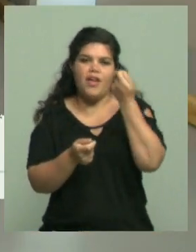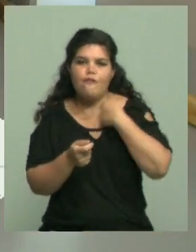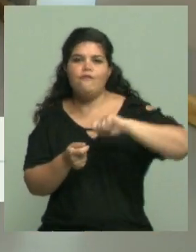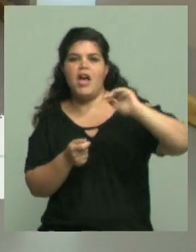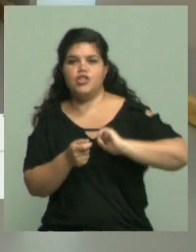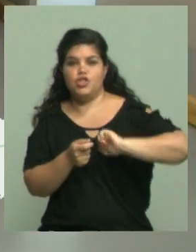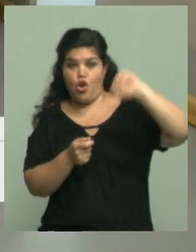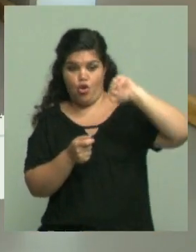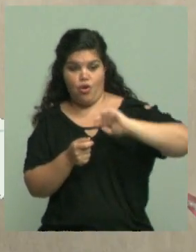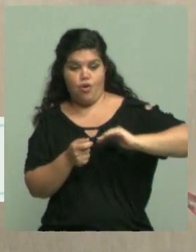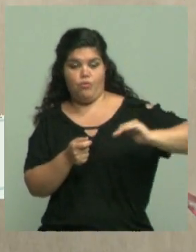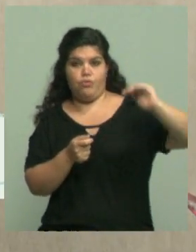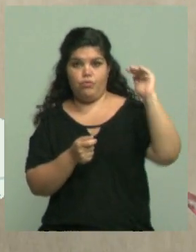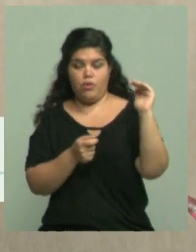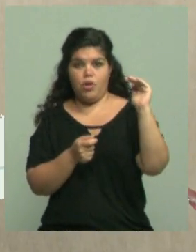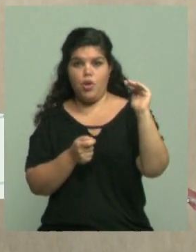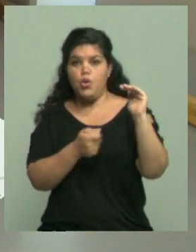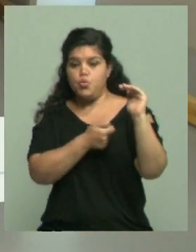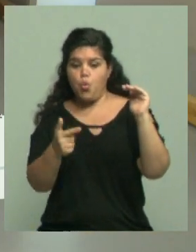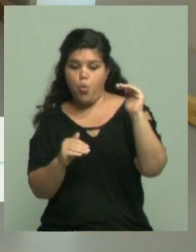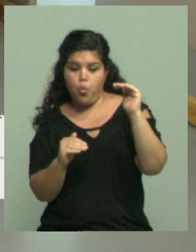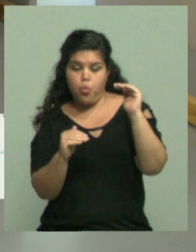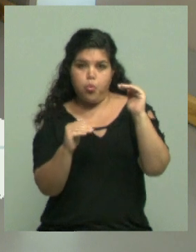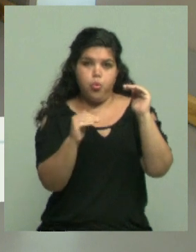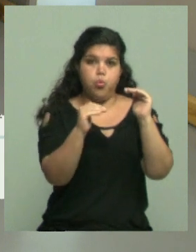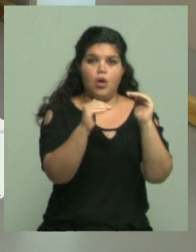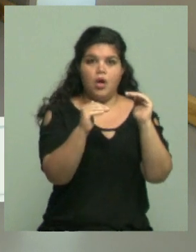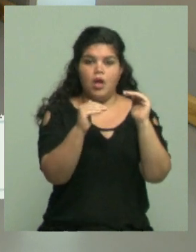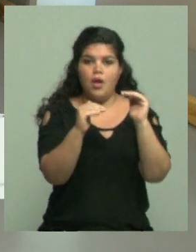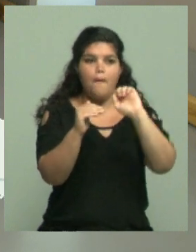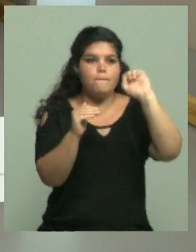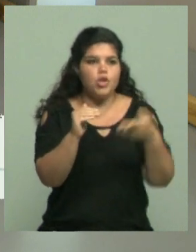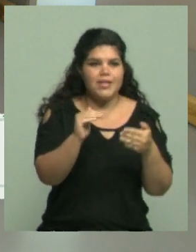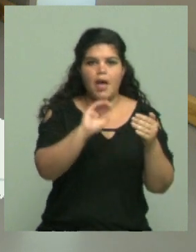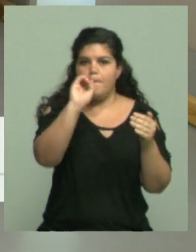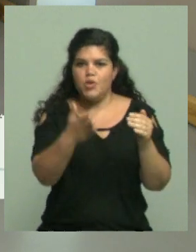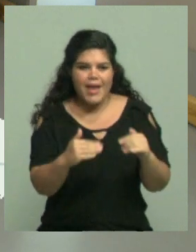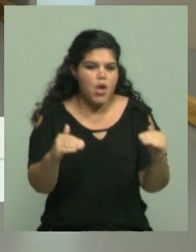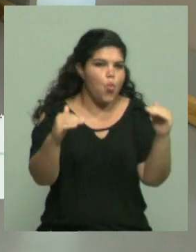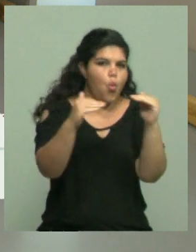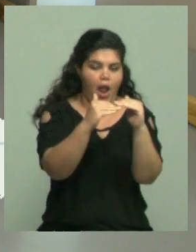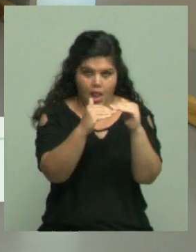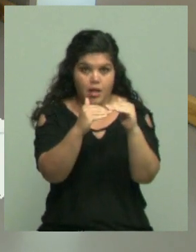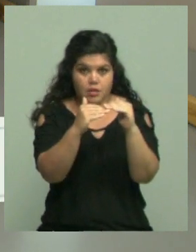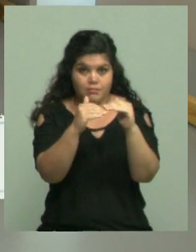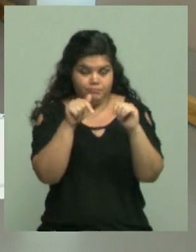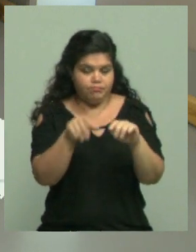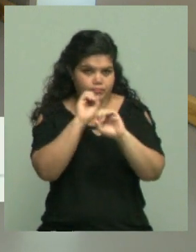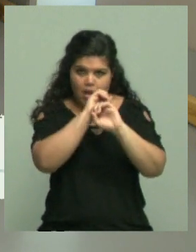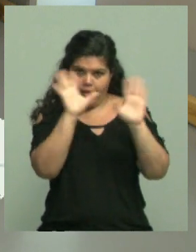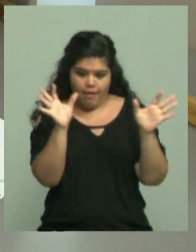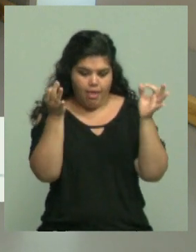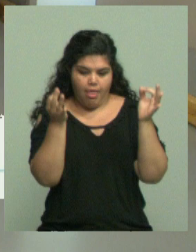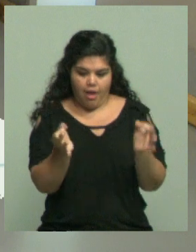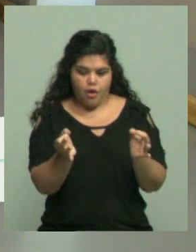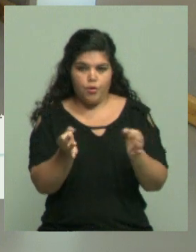su ingreso y su poder adquisitivo. Sí. ¿Sí? Eso queda clarísimo. Sí. Ahora, esos meses